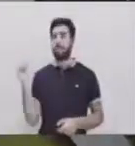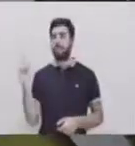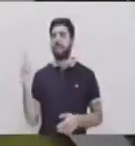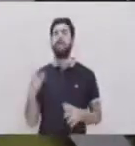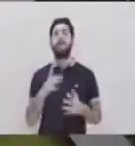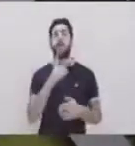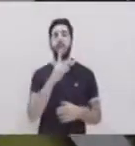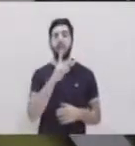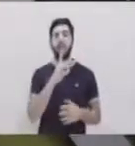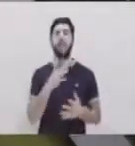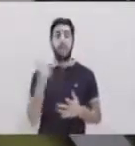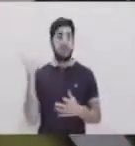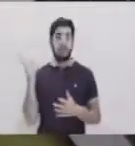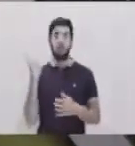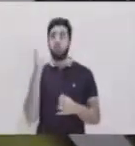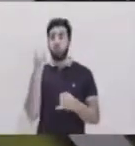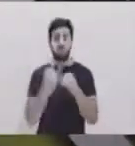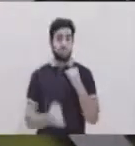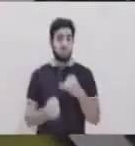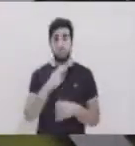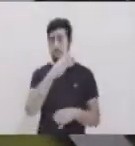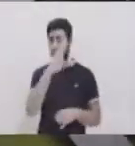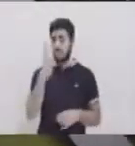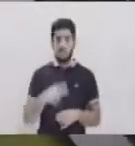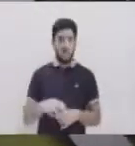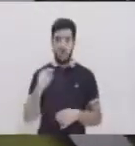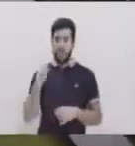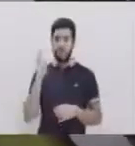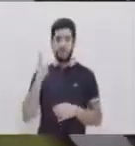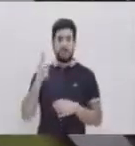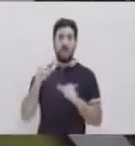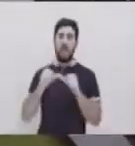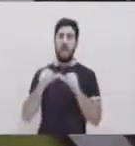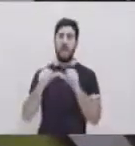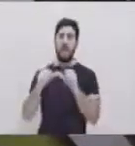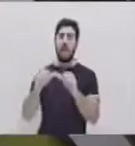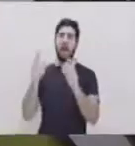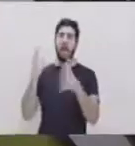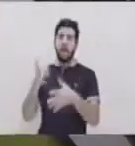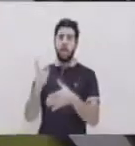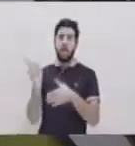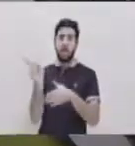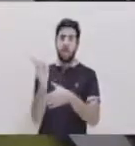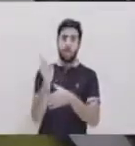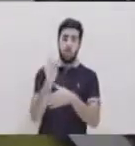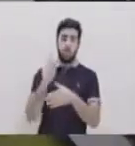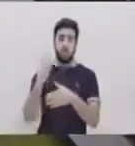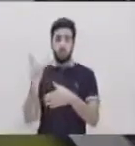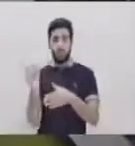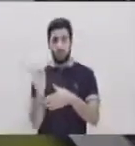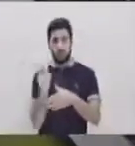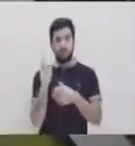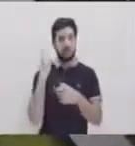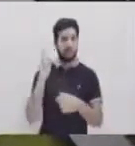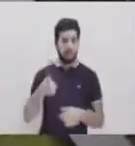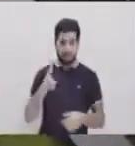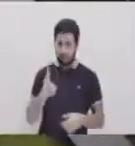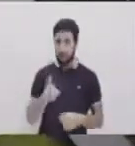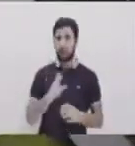Estas velas se dice que son las velas infinitas, porque realmente no Nunca se van a se- apagar nunca.